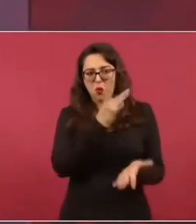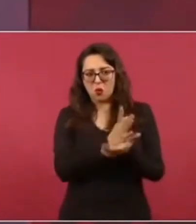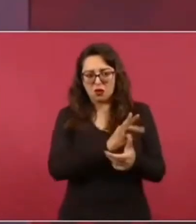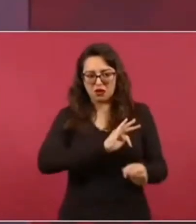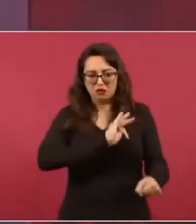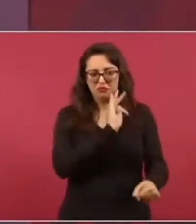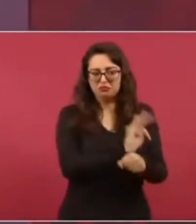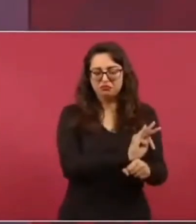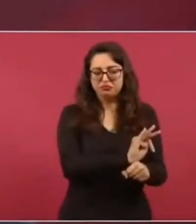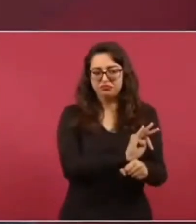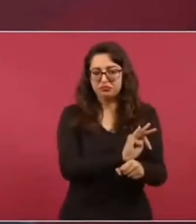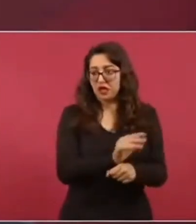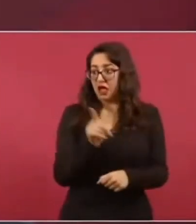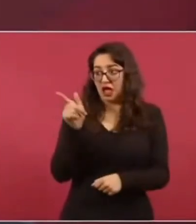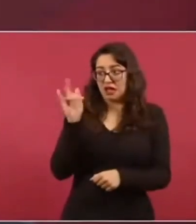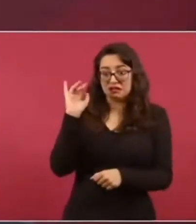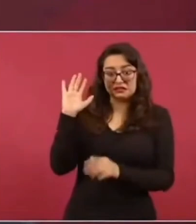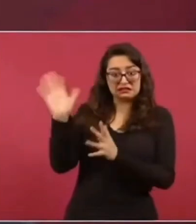Para eso están.